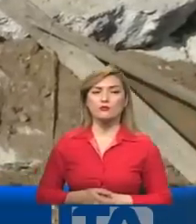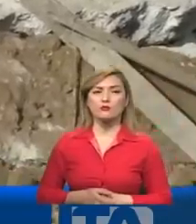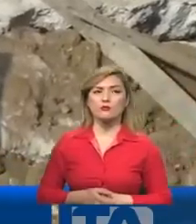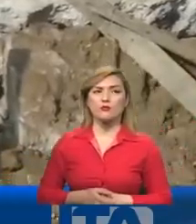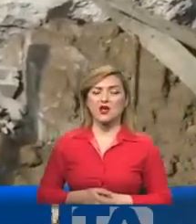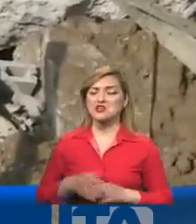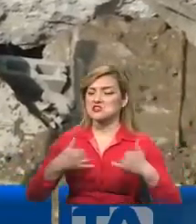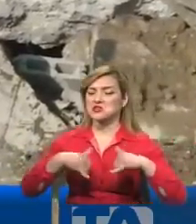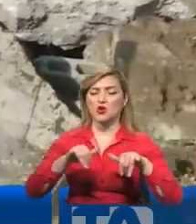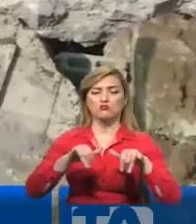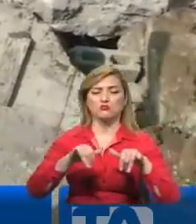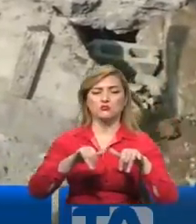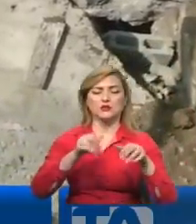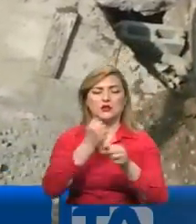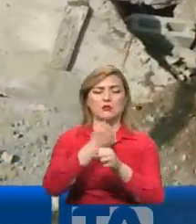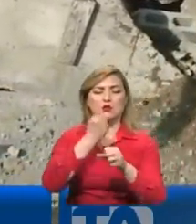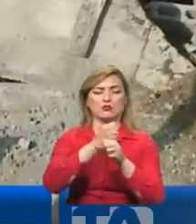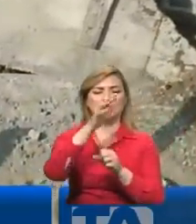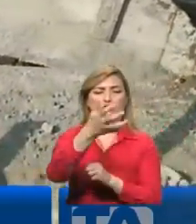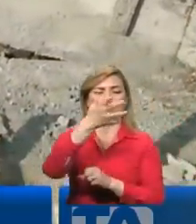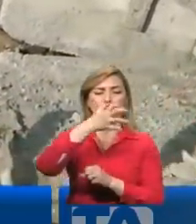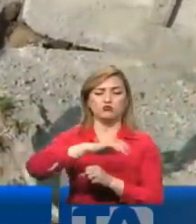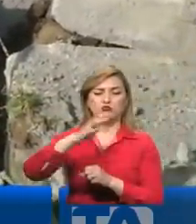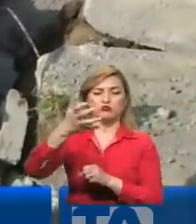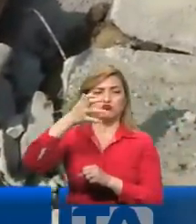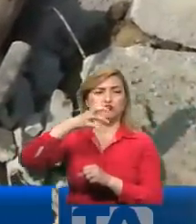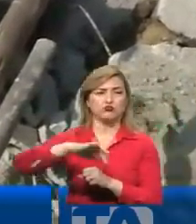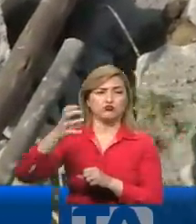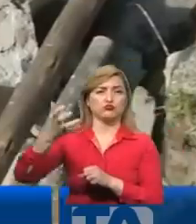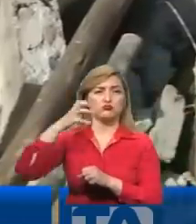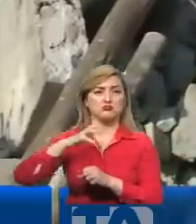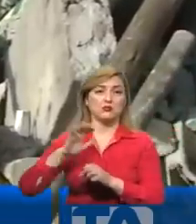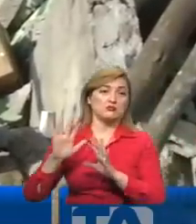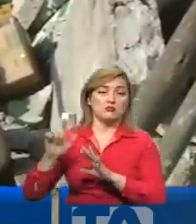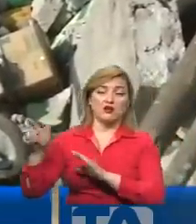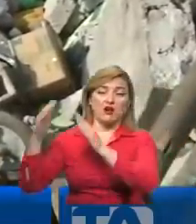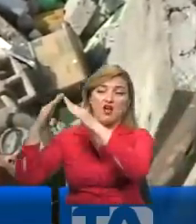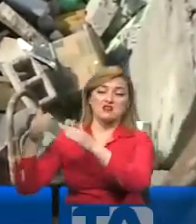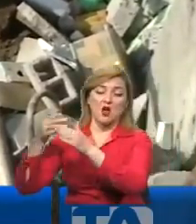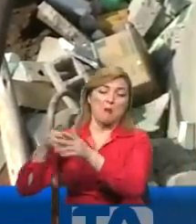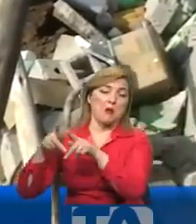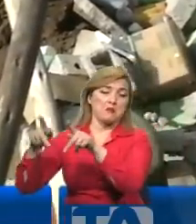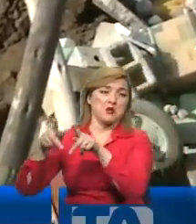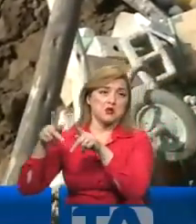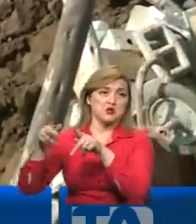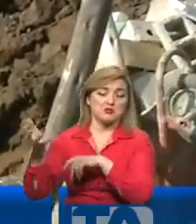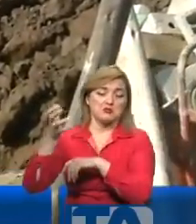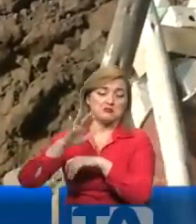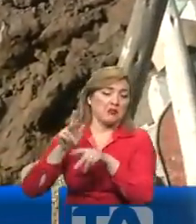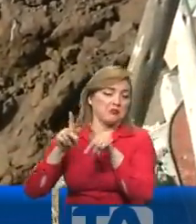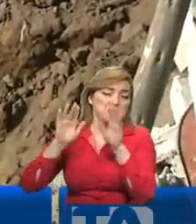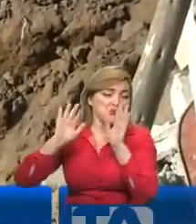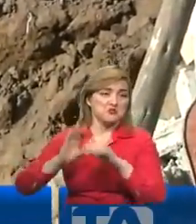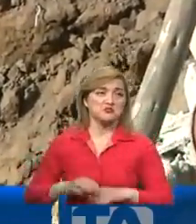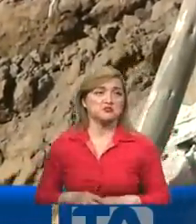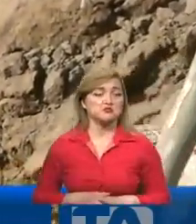siguió desbancando. Seguramente el señor de acá le dio permiso para que desbanque porque, ¿cómo más podía desbancar?